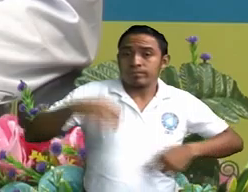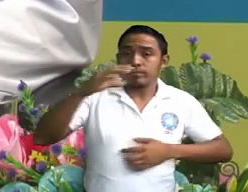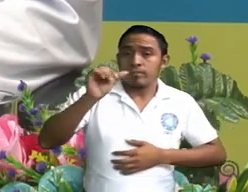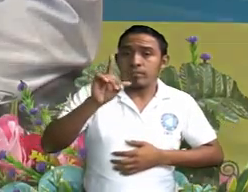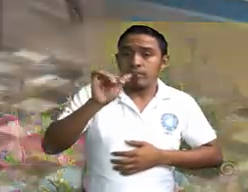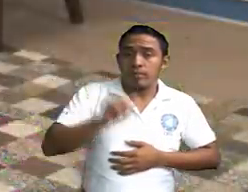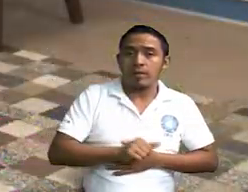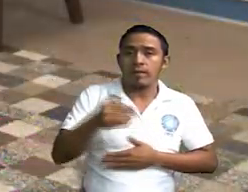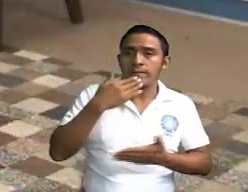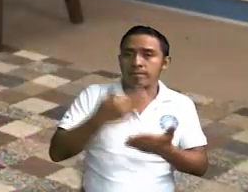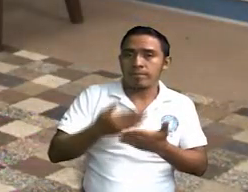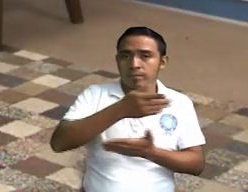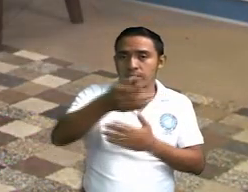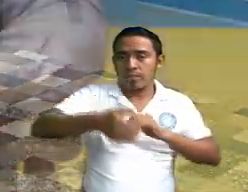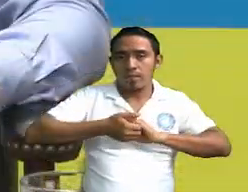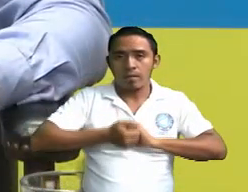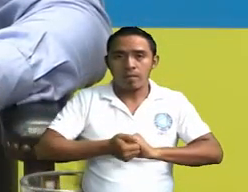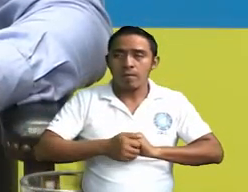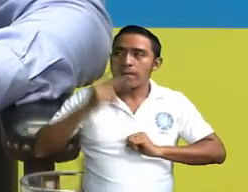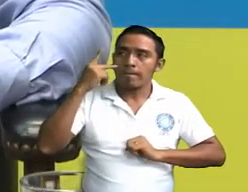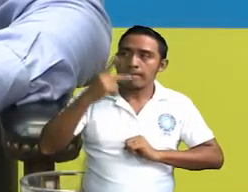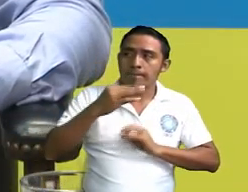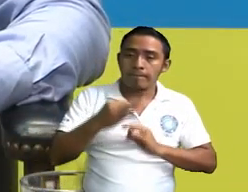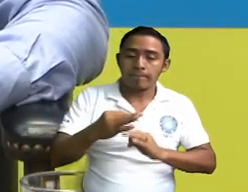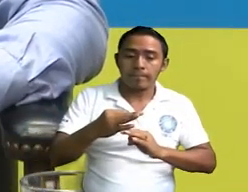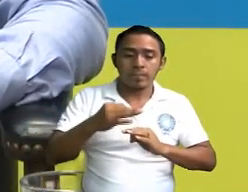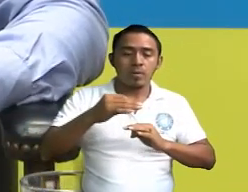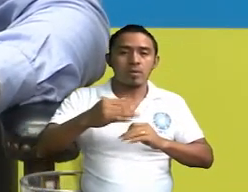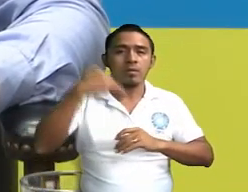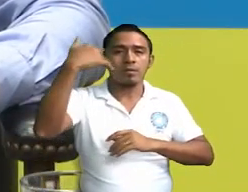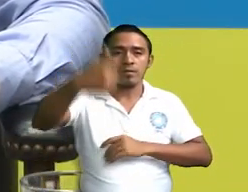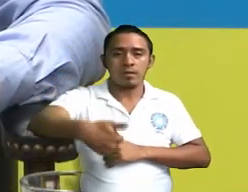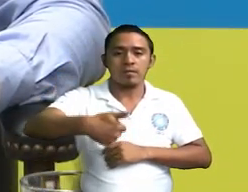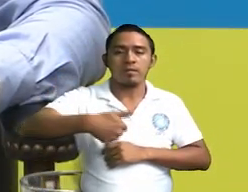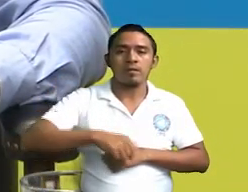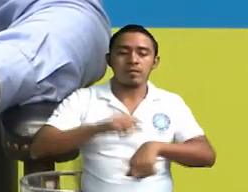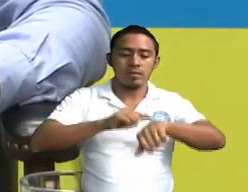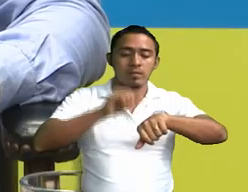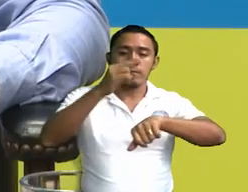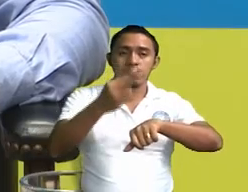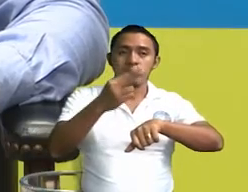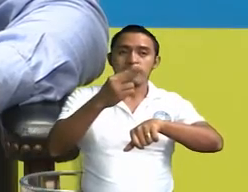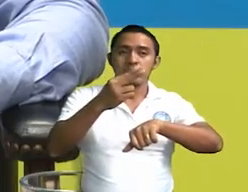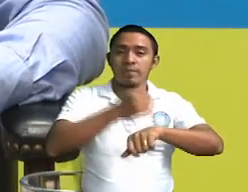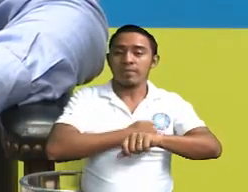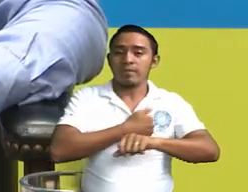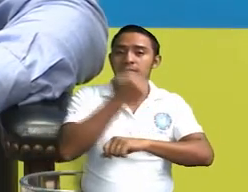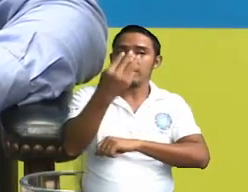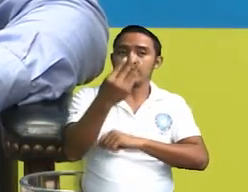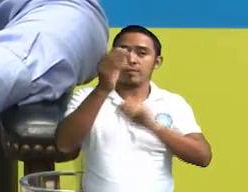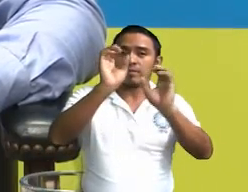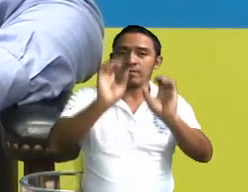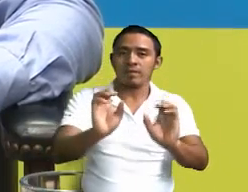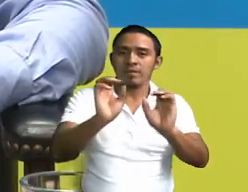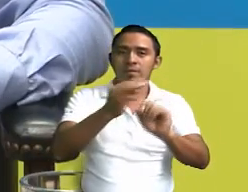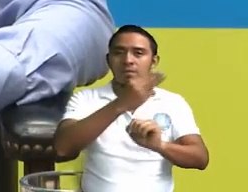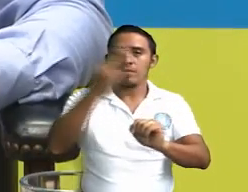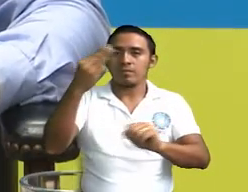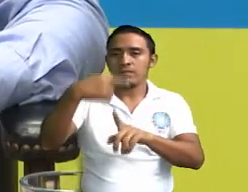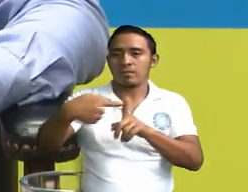agradecemos también a usted, amigo televidente, por su fiel sintonía. Le esperamos el día de mañana a las 3 de la tarde a